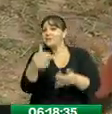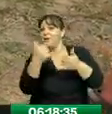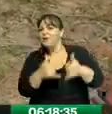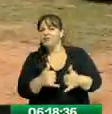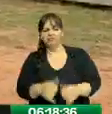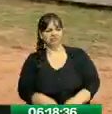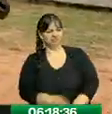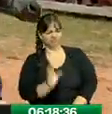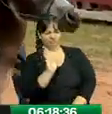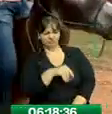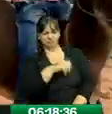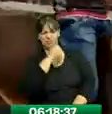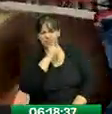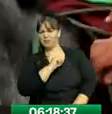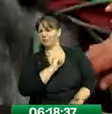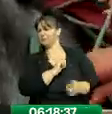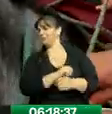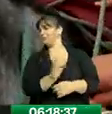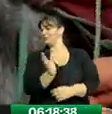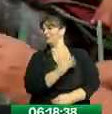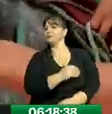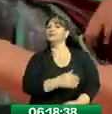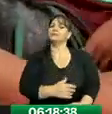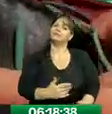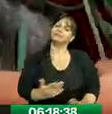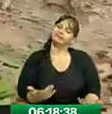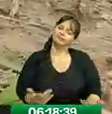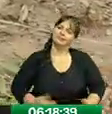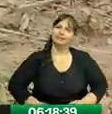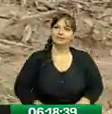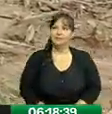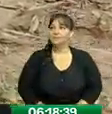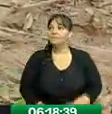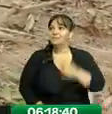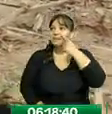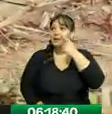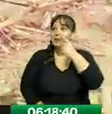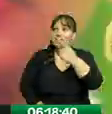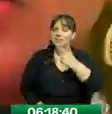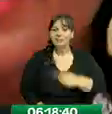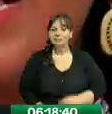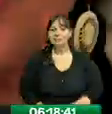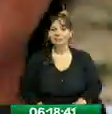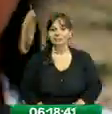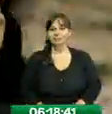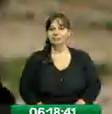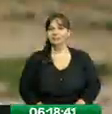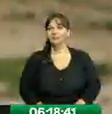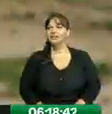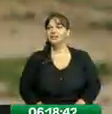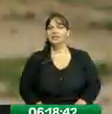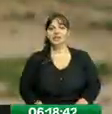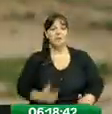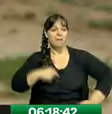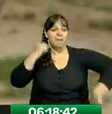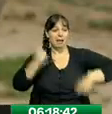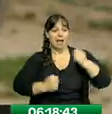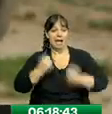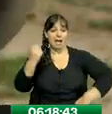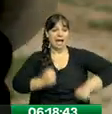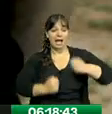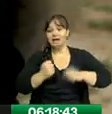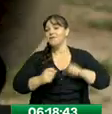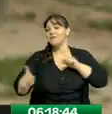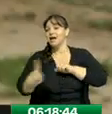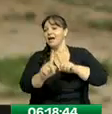más pequeños, por ejemplo, participaron del juego de las cintas y al pepo con las bolichas. El juego de la cogida, la rayuela, el